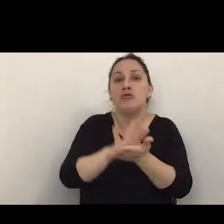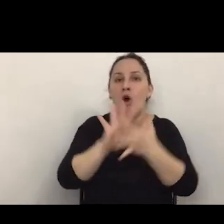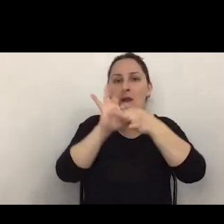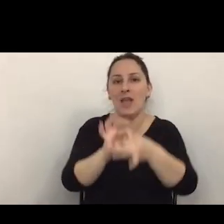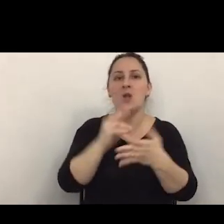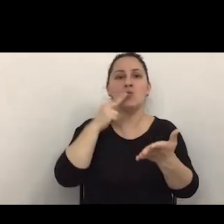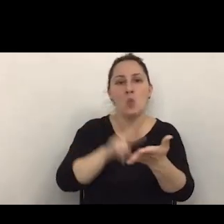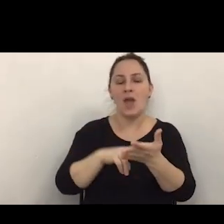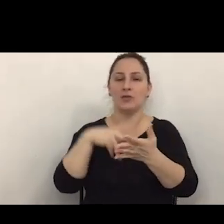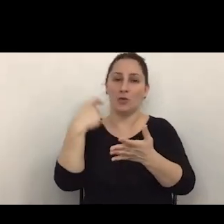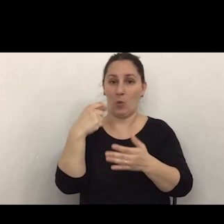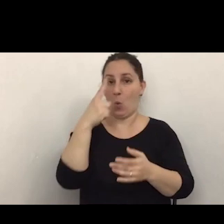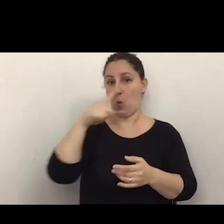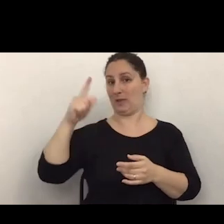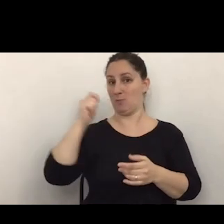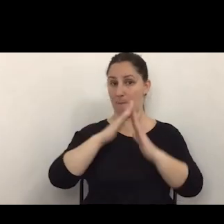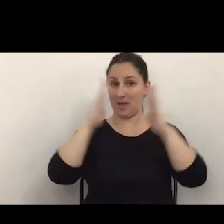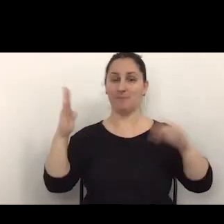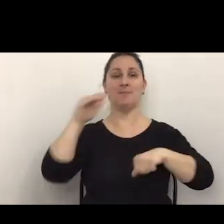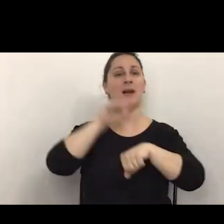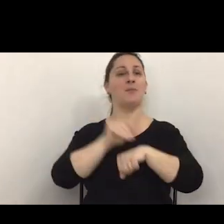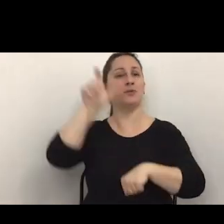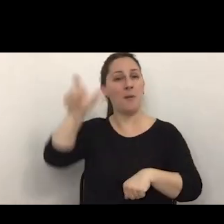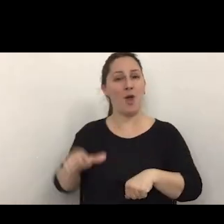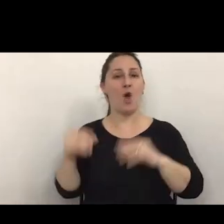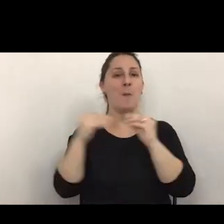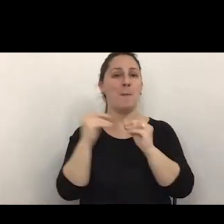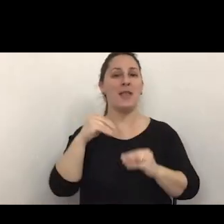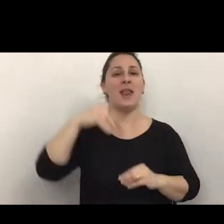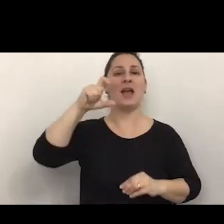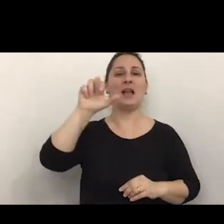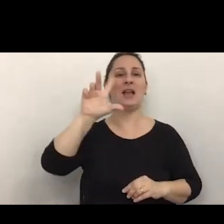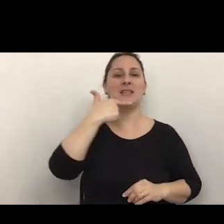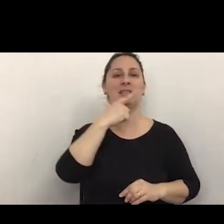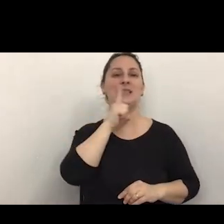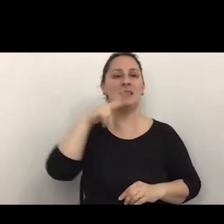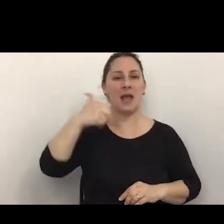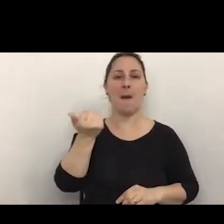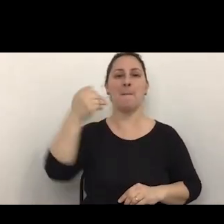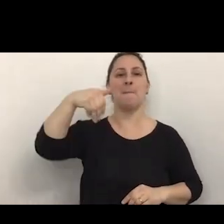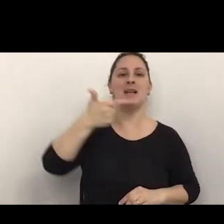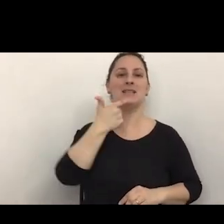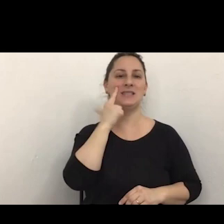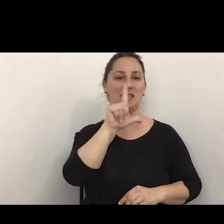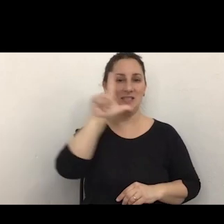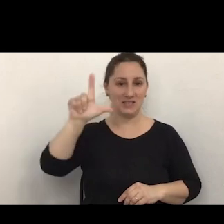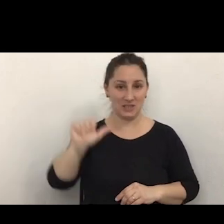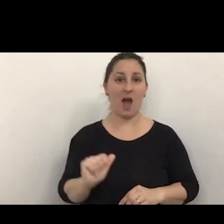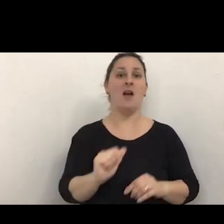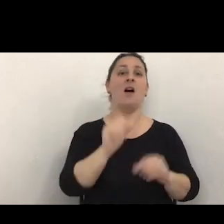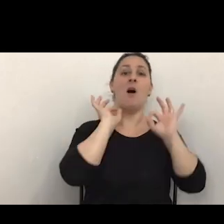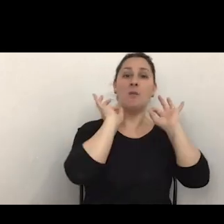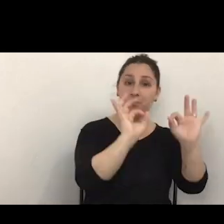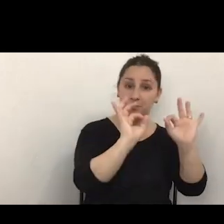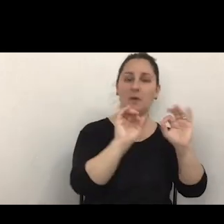previsional en este último mes, a cargo de nuestra compañera, la colega, la doctora Cristina Mancilla. Luego daremos paso al tema especial